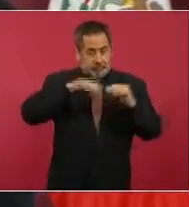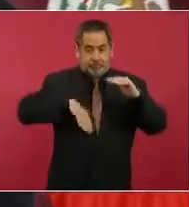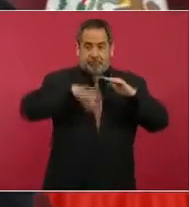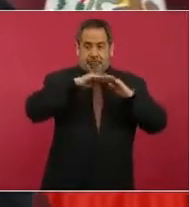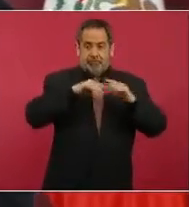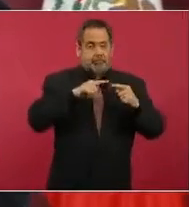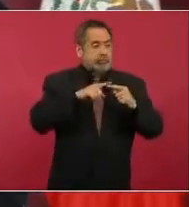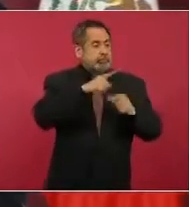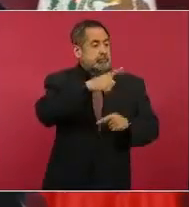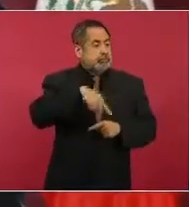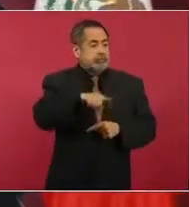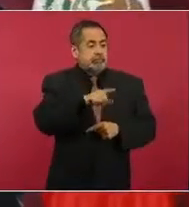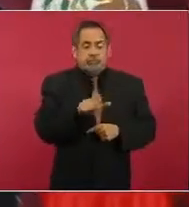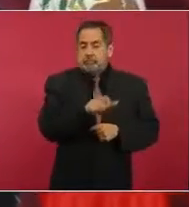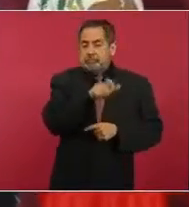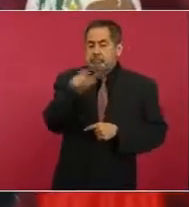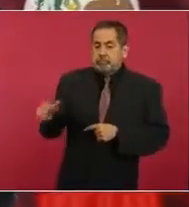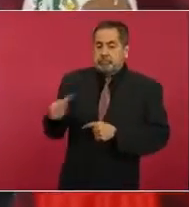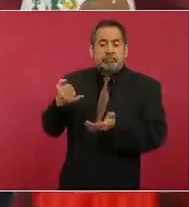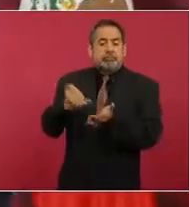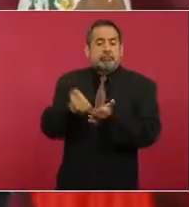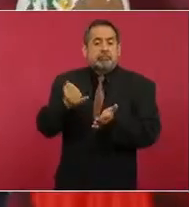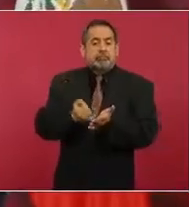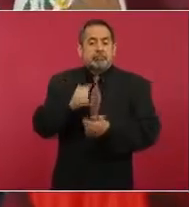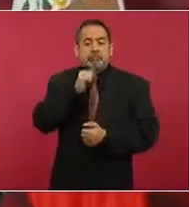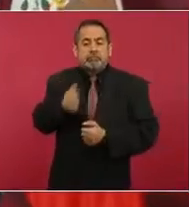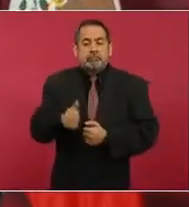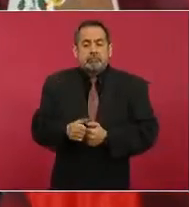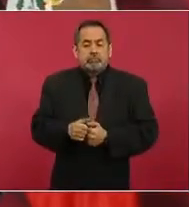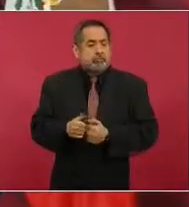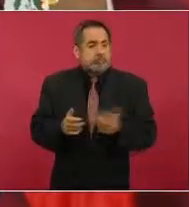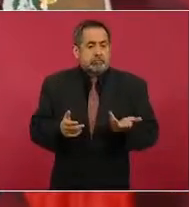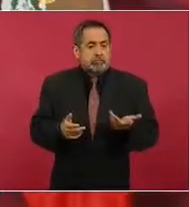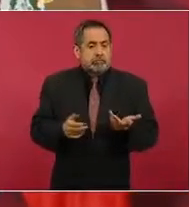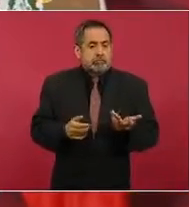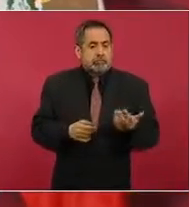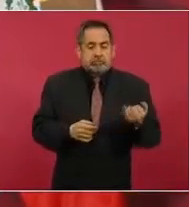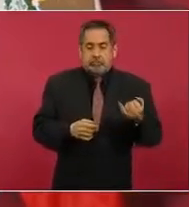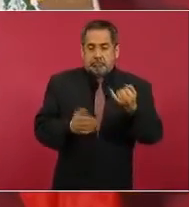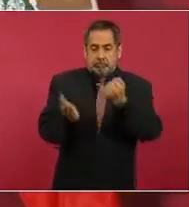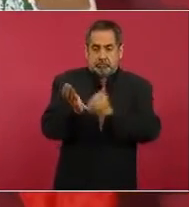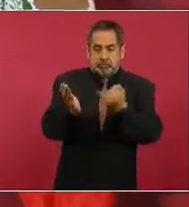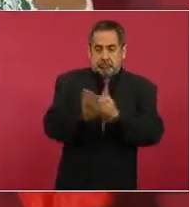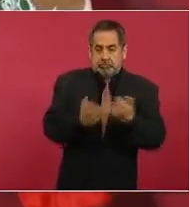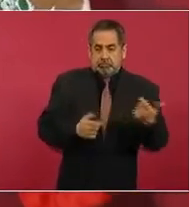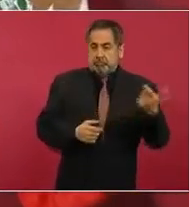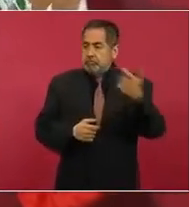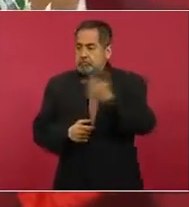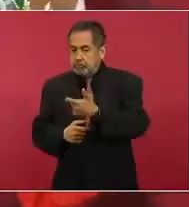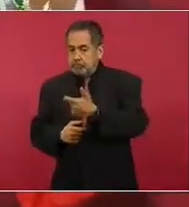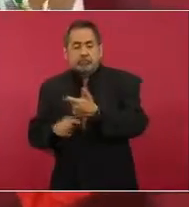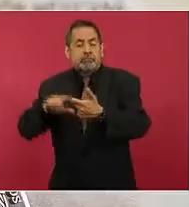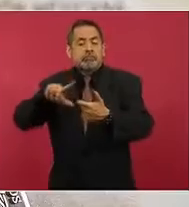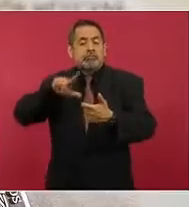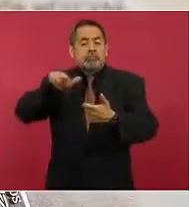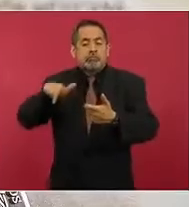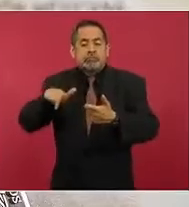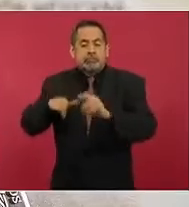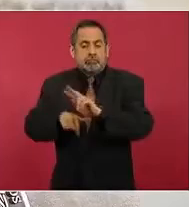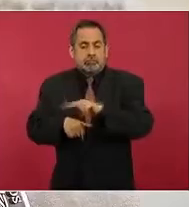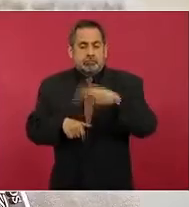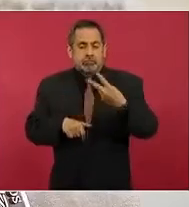que no pagaban impuestos, que les devolvían los impuestos? Pues eso ya no